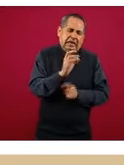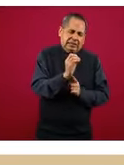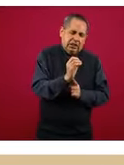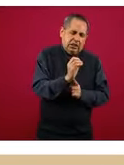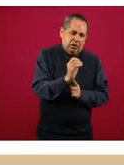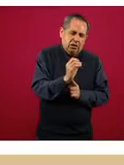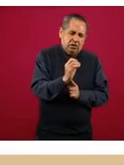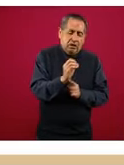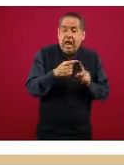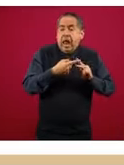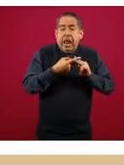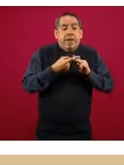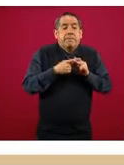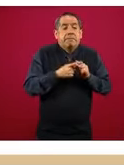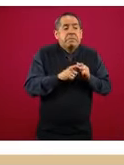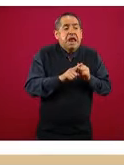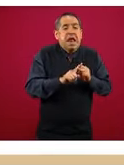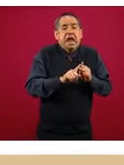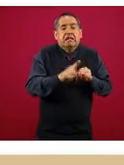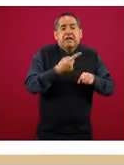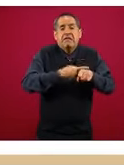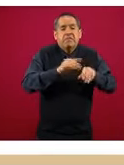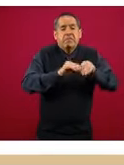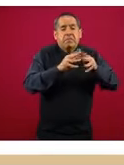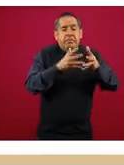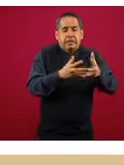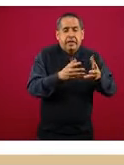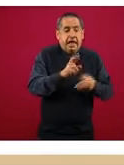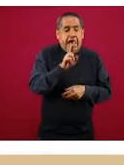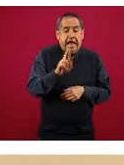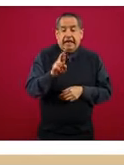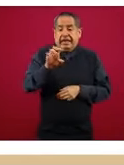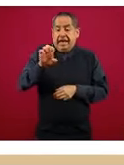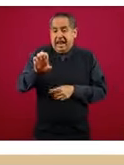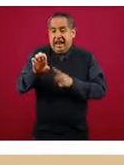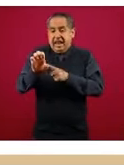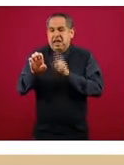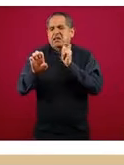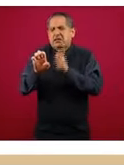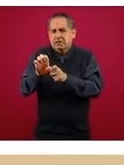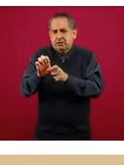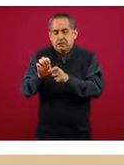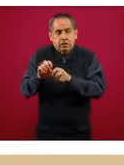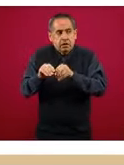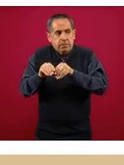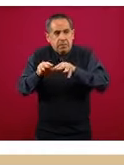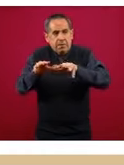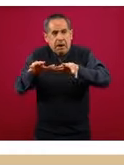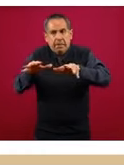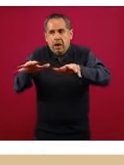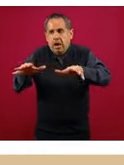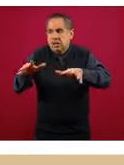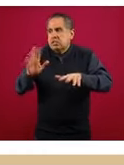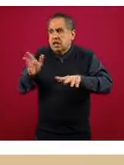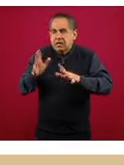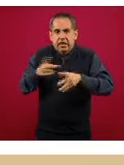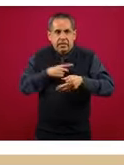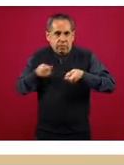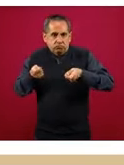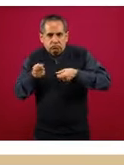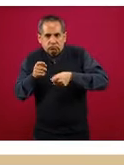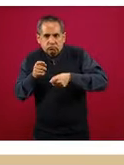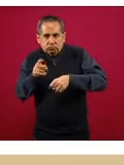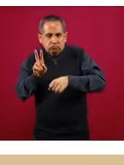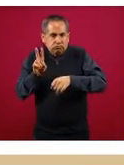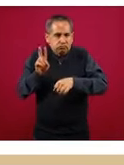es al inicio de una epidemia, como RE cuando es producto de intervenciones de control, la E